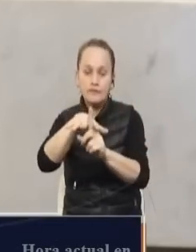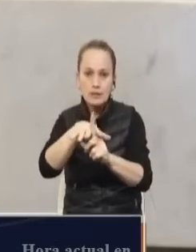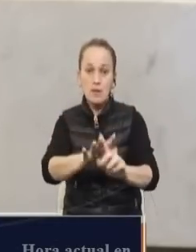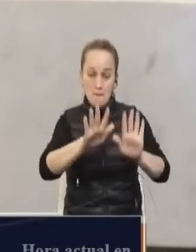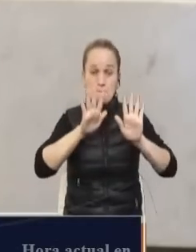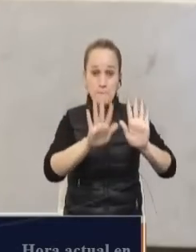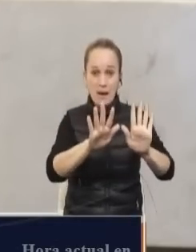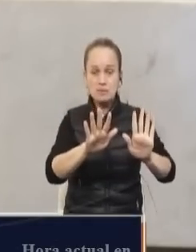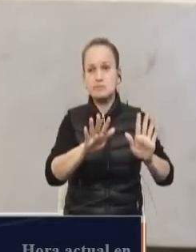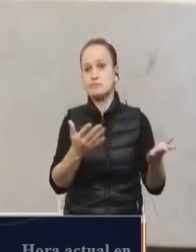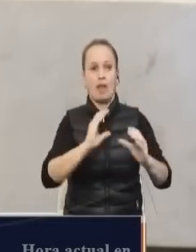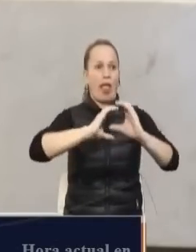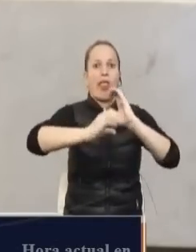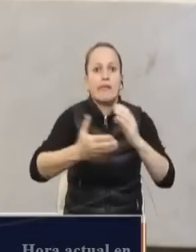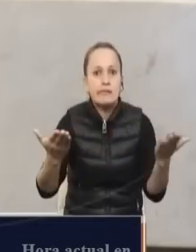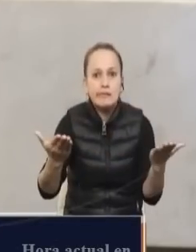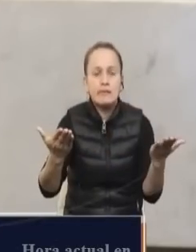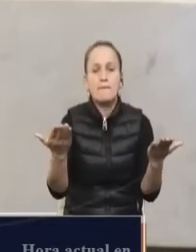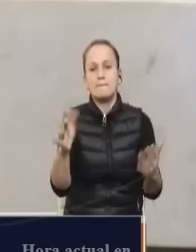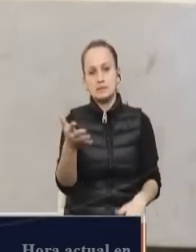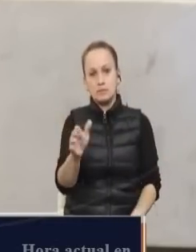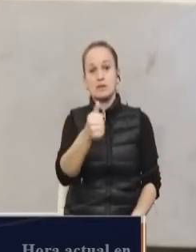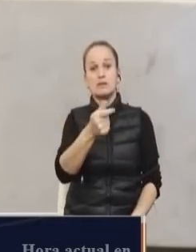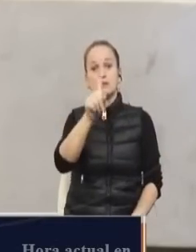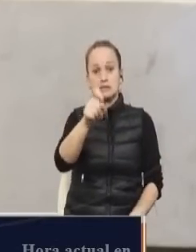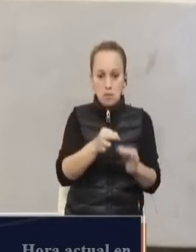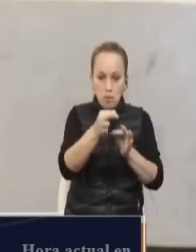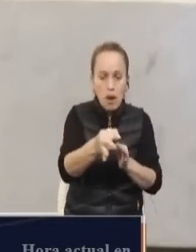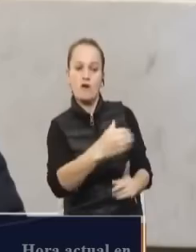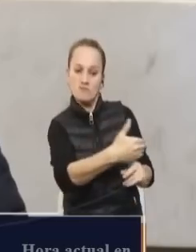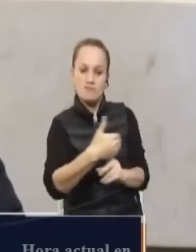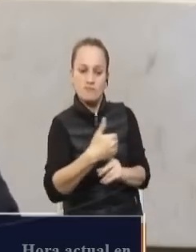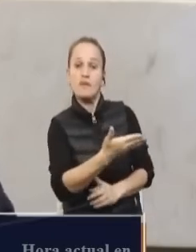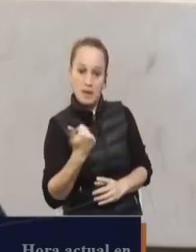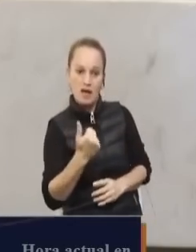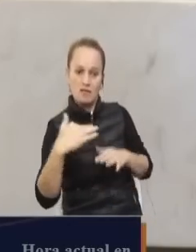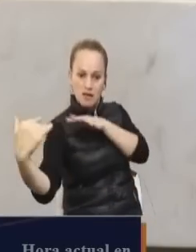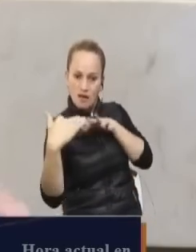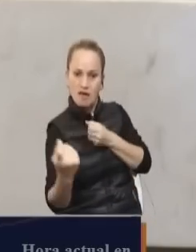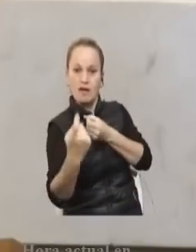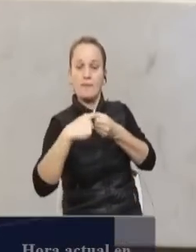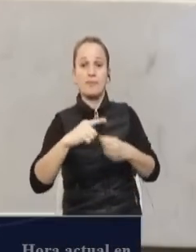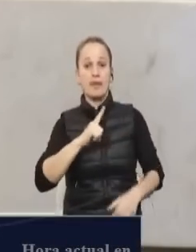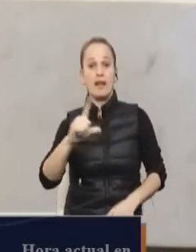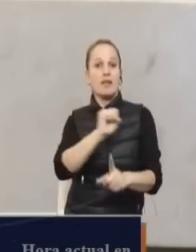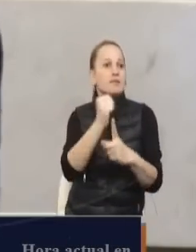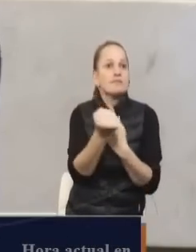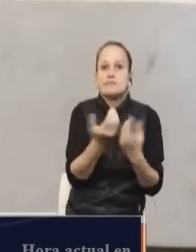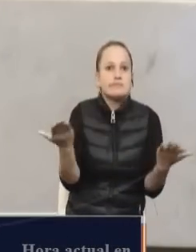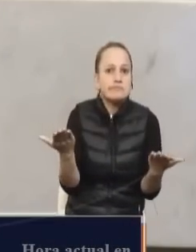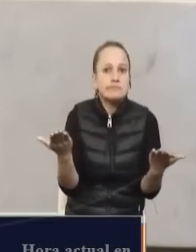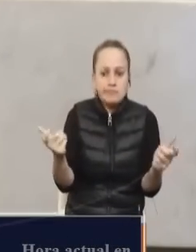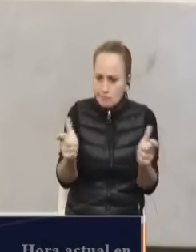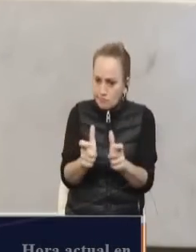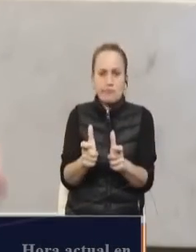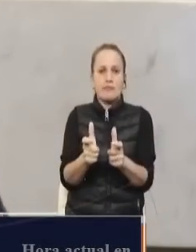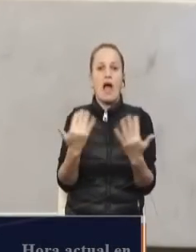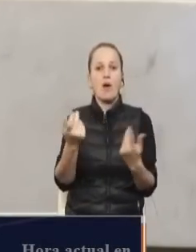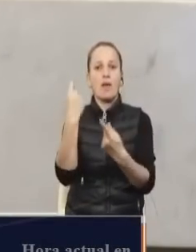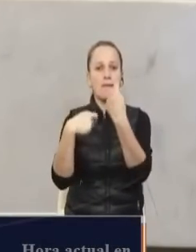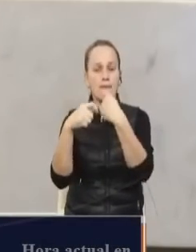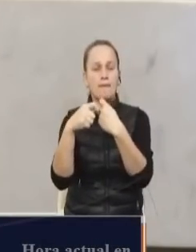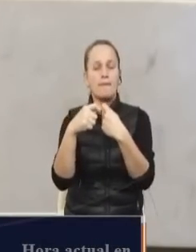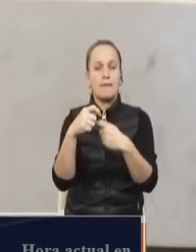Paros que han dejado incomunicado a cerca de 16 municipios. Los líderes sociales que ya no cuentan, porque ya no estamos en